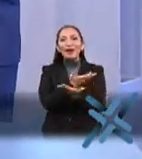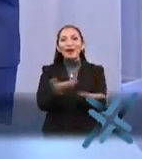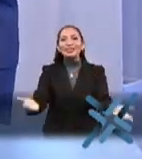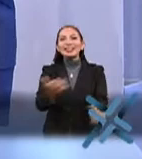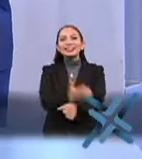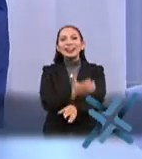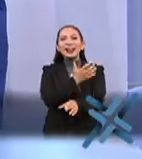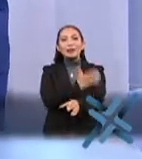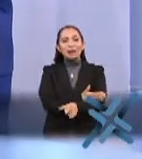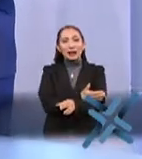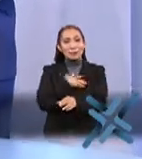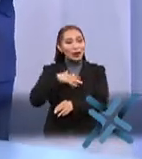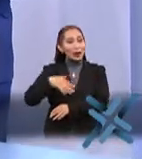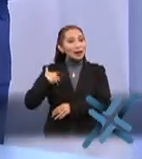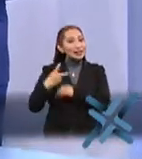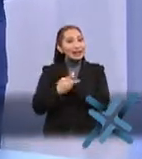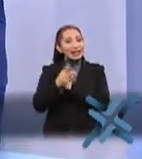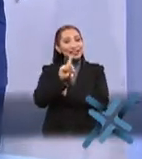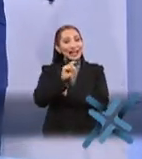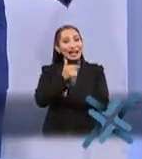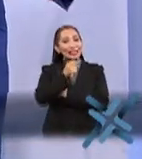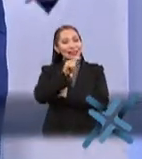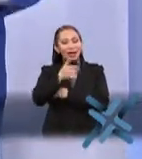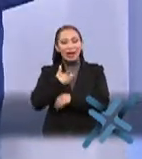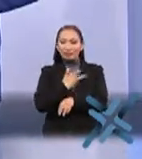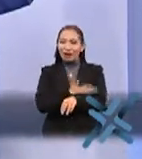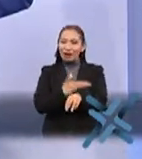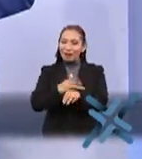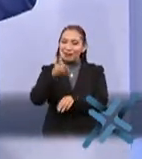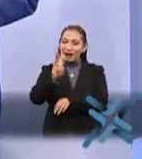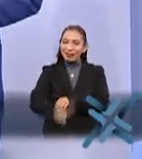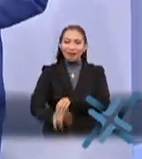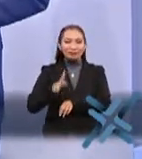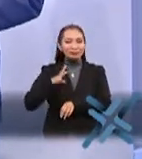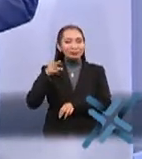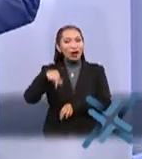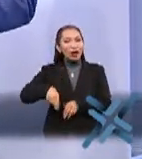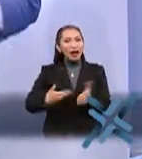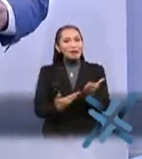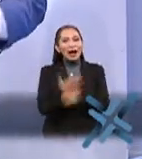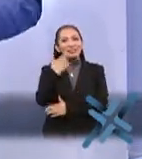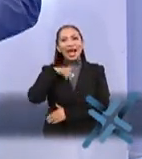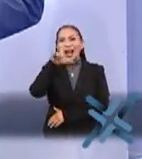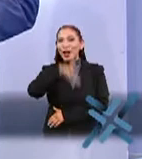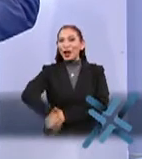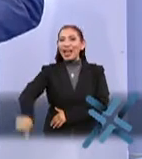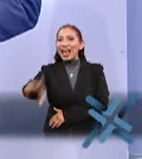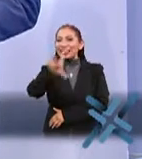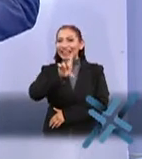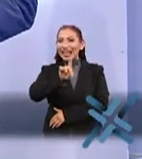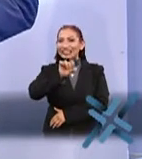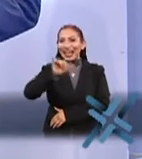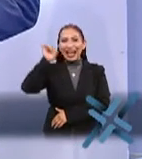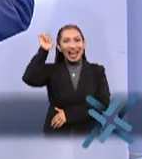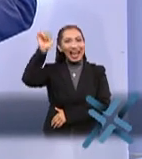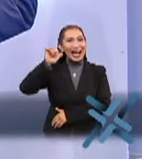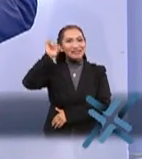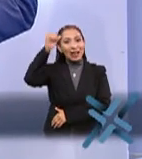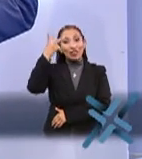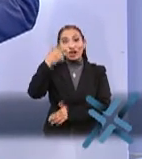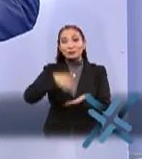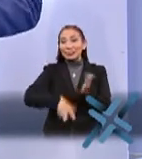nos acompañan por Televisión Educativa. Es un honor estar esta mañana de lunes 30 de abril